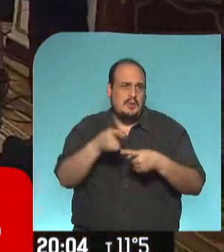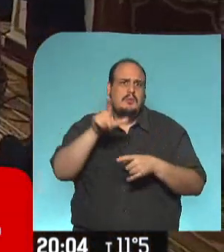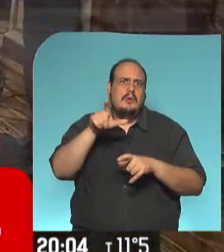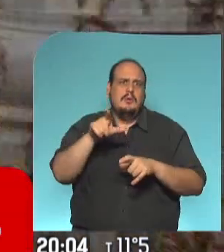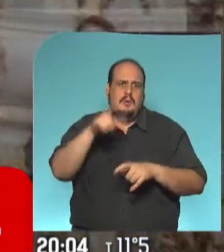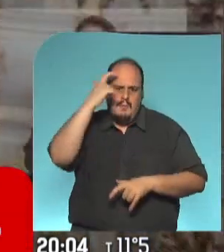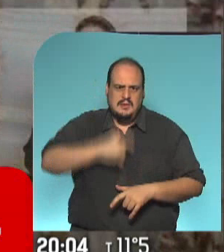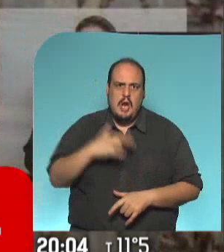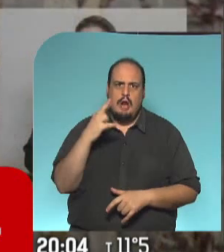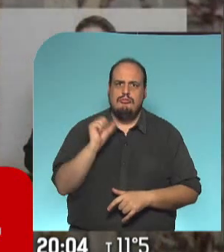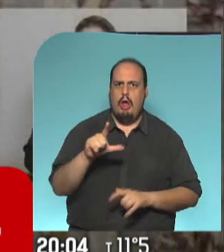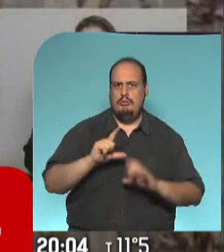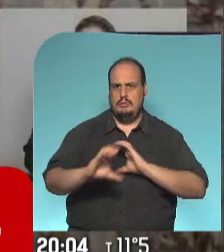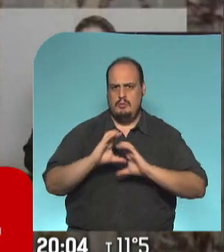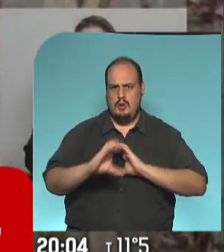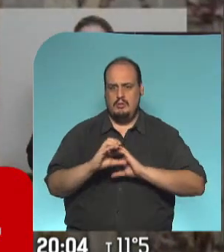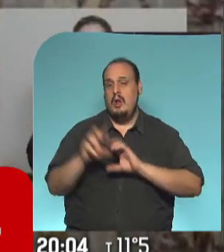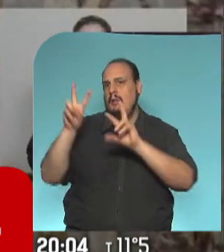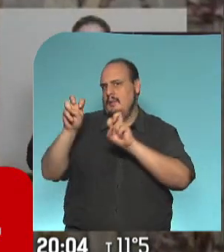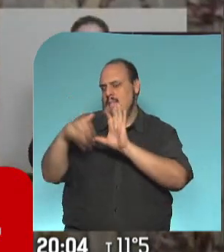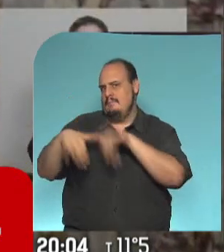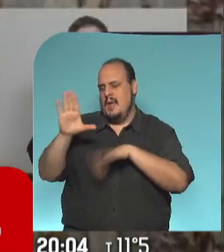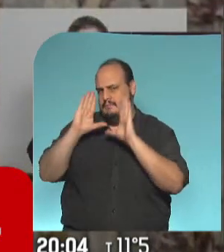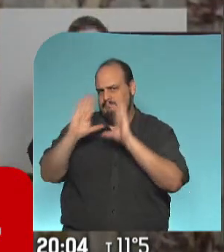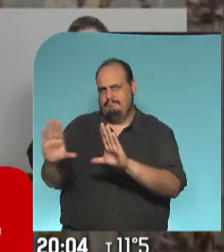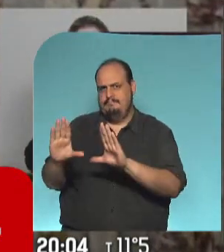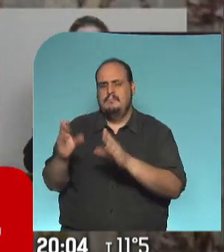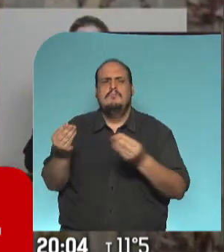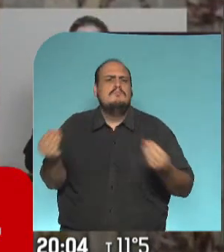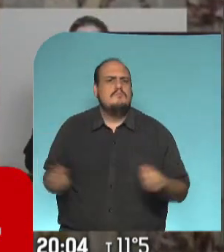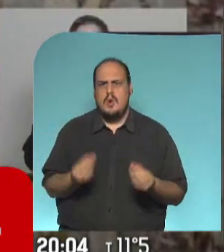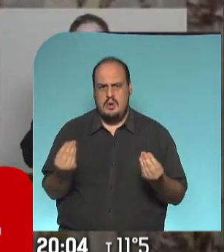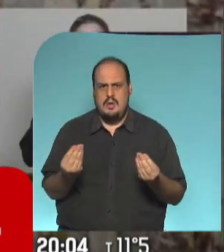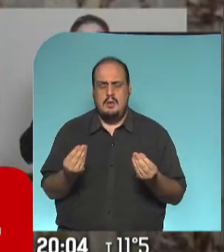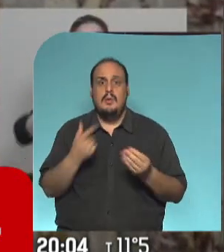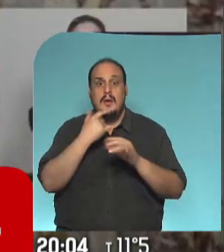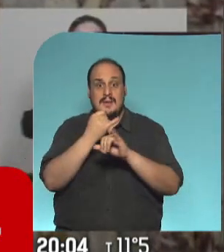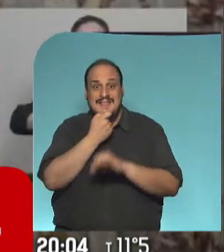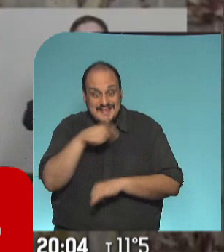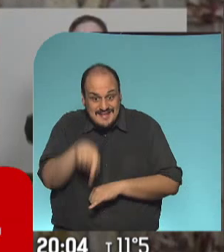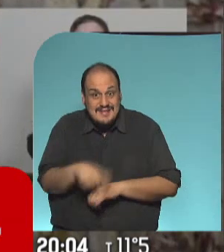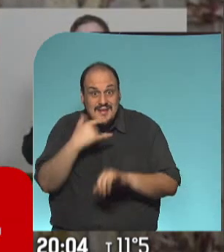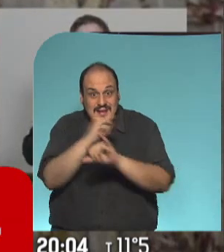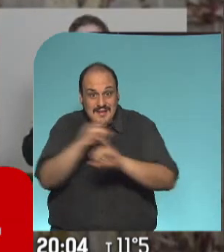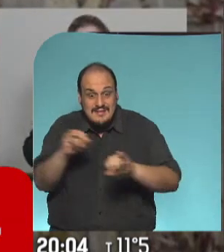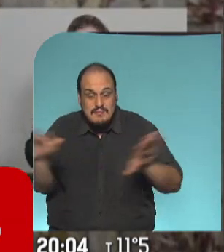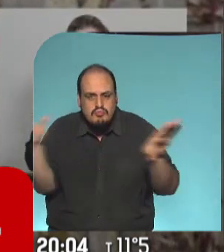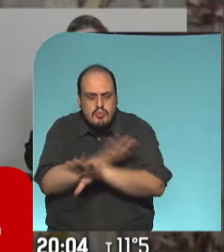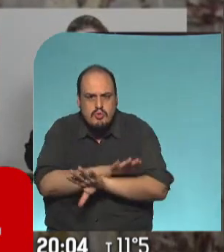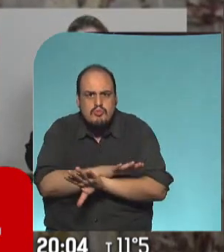comunicador en este tipo de temas más que en cualquier otro, por la sencilla razón de que informar mal en este tipo de